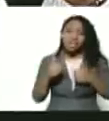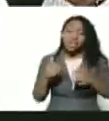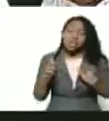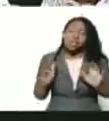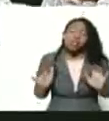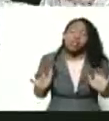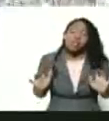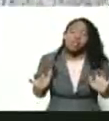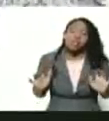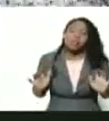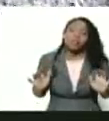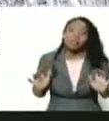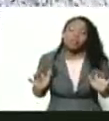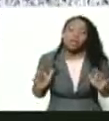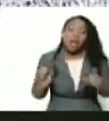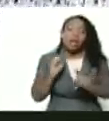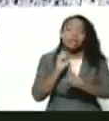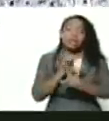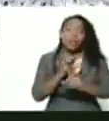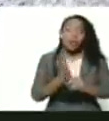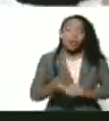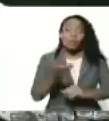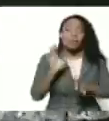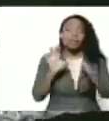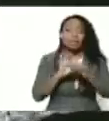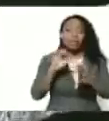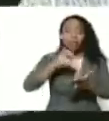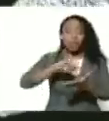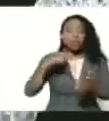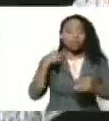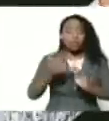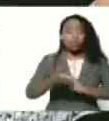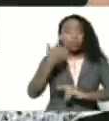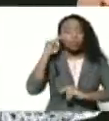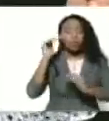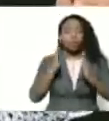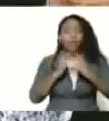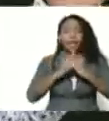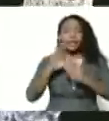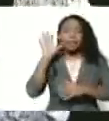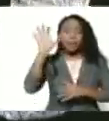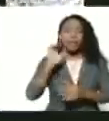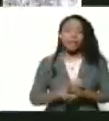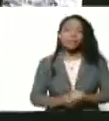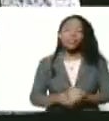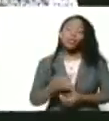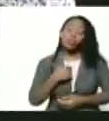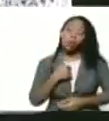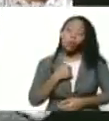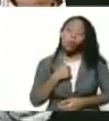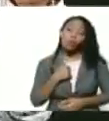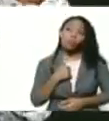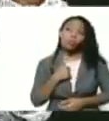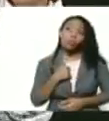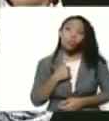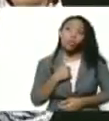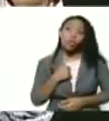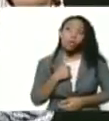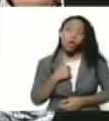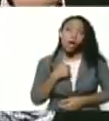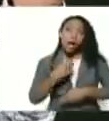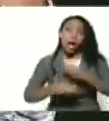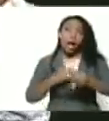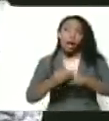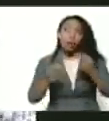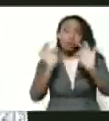la célula fundamental de ese gran hogar que es la patria son nuestros hogares de la patria. Y yo tomo nota de su